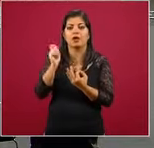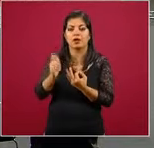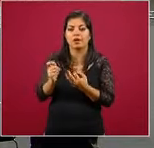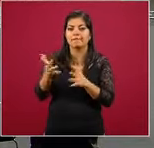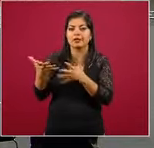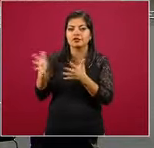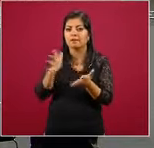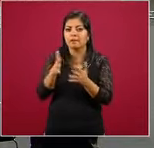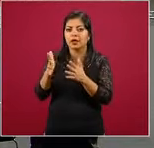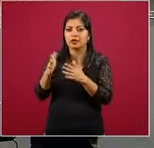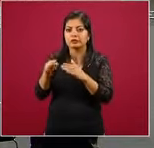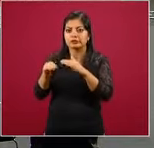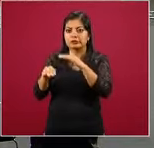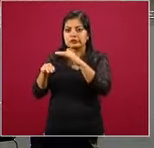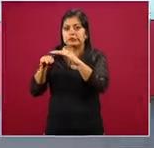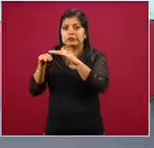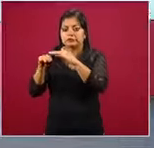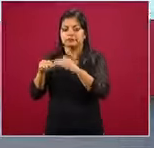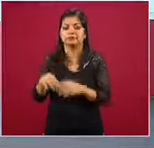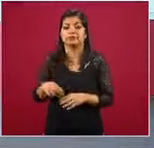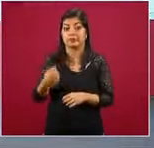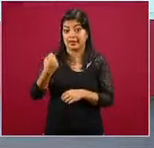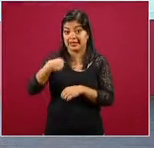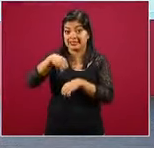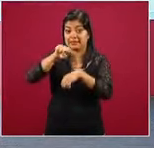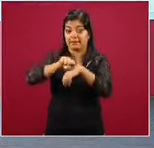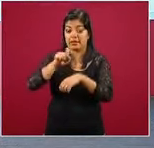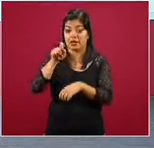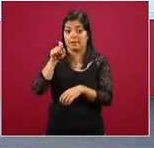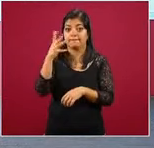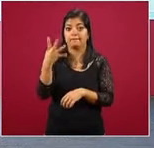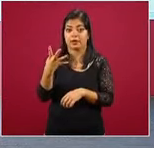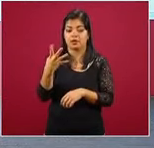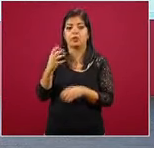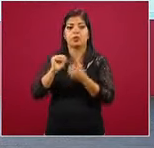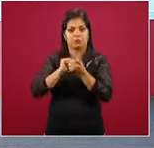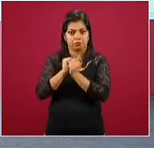estimados superiores. También desde la semana 24 se mantiene el